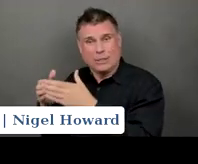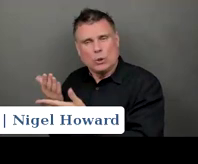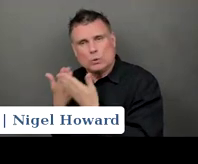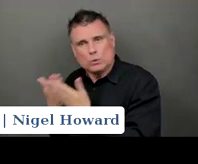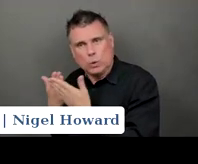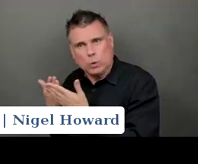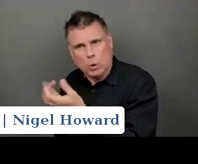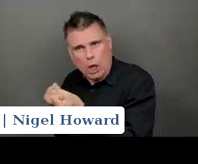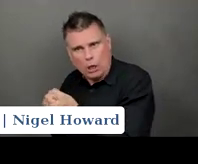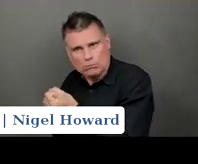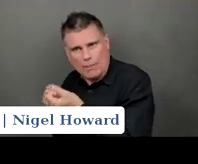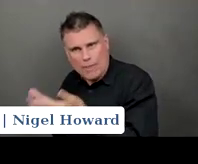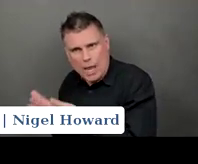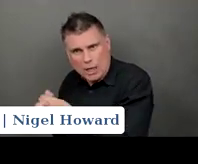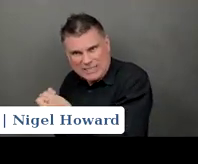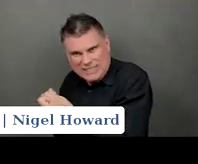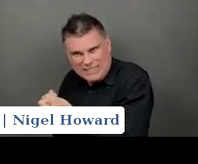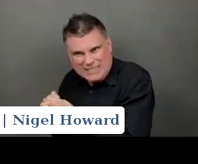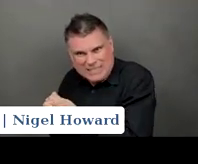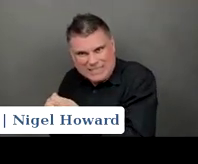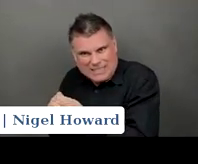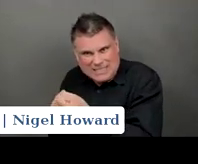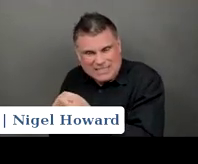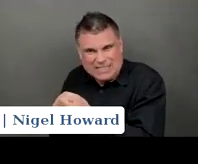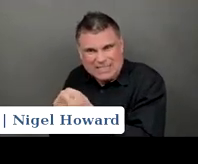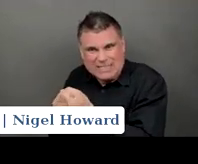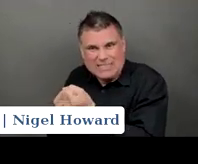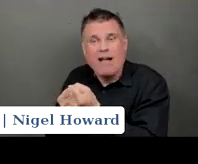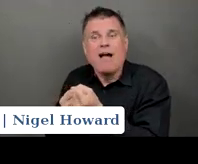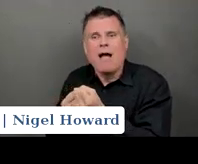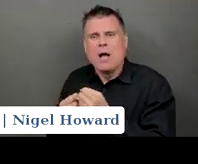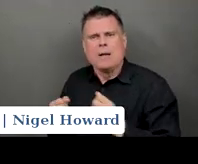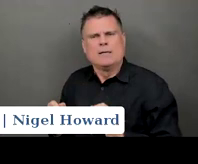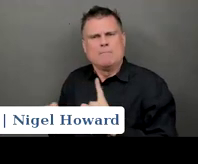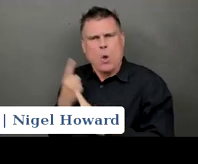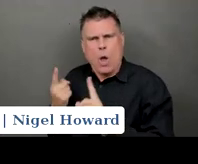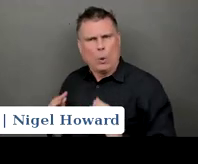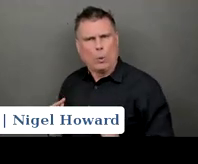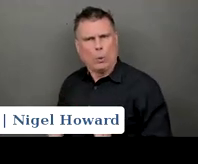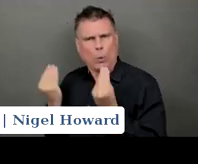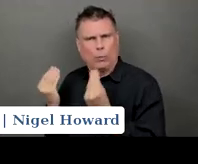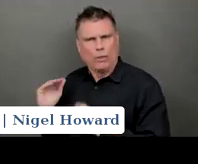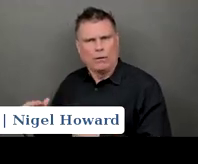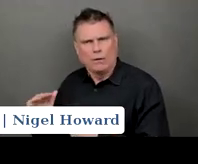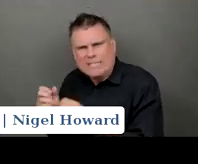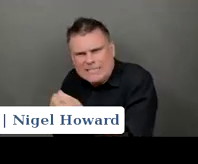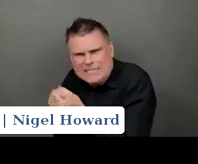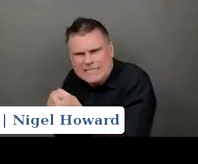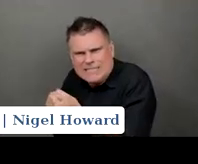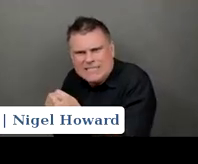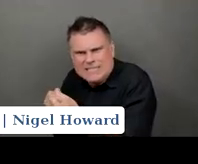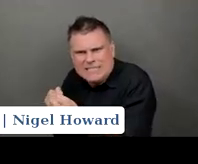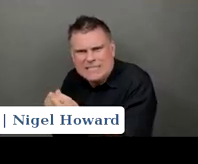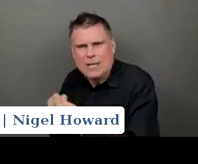primera infancia y todos los centros de cuidados de 0 a 4 años, el Congreso de Intendentes para trabajar